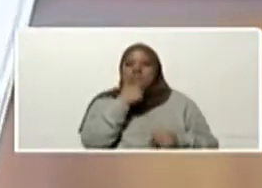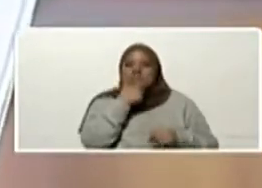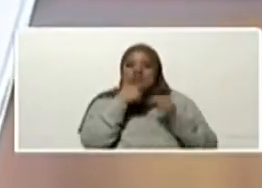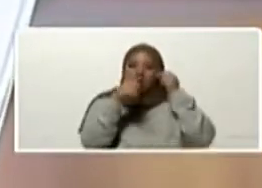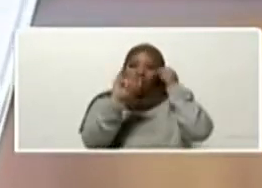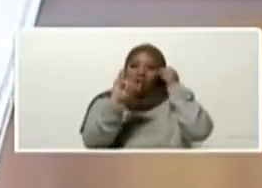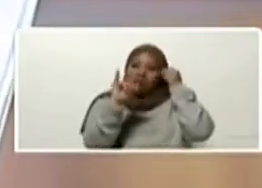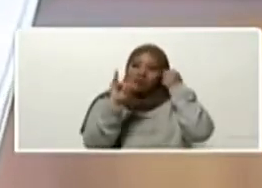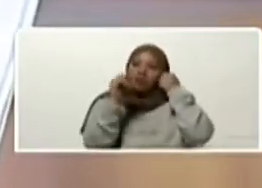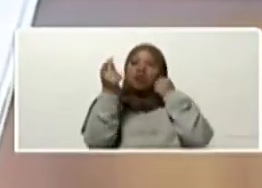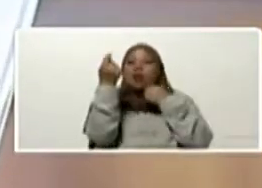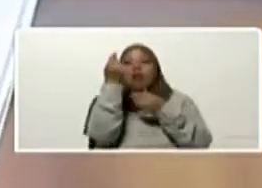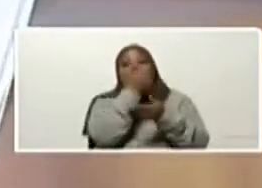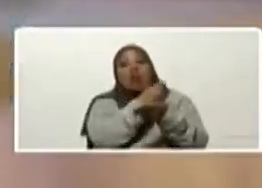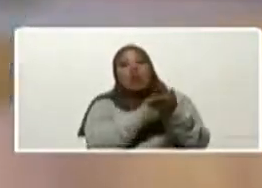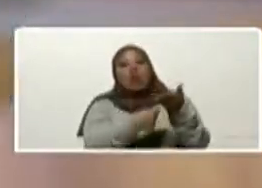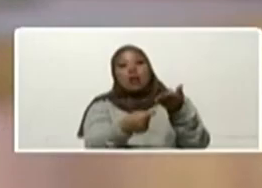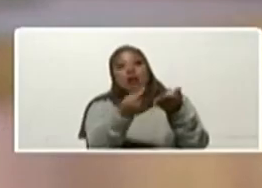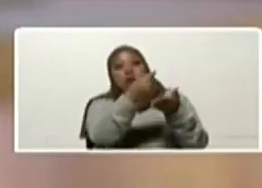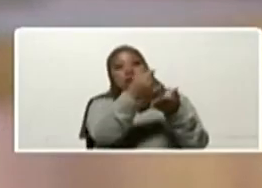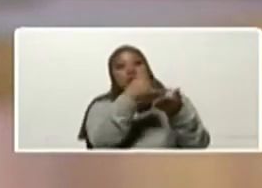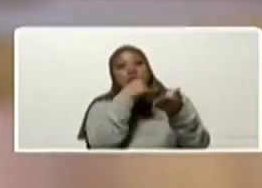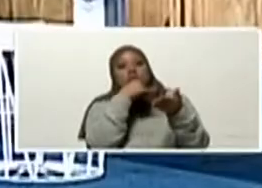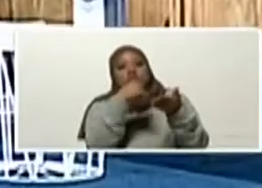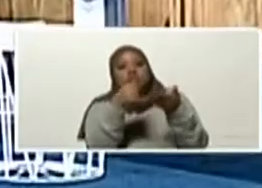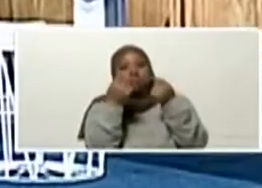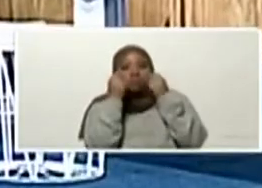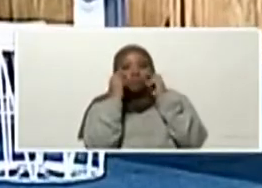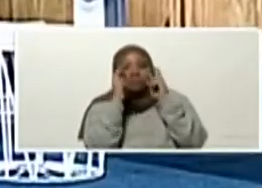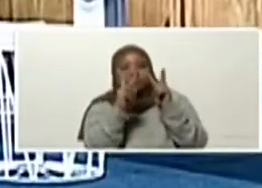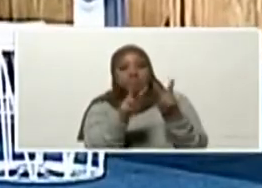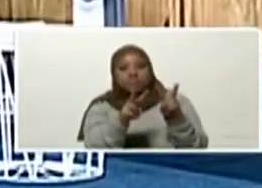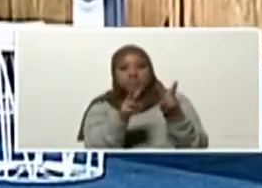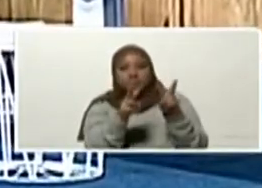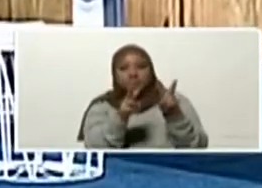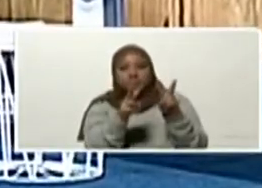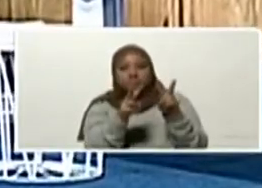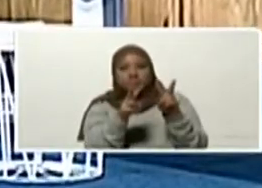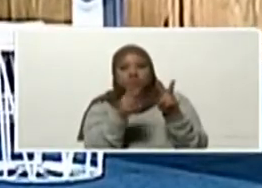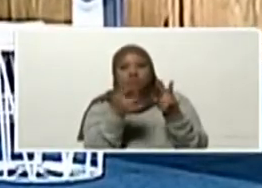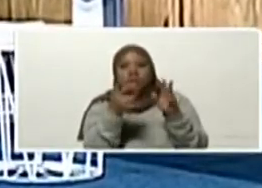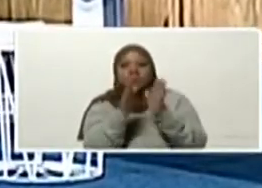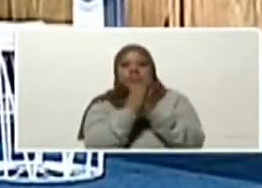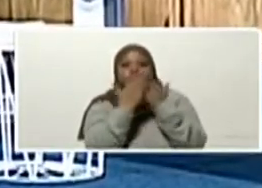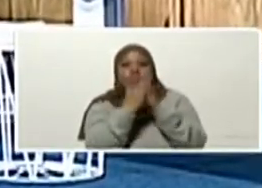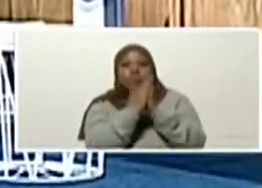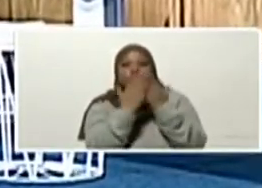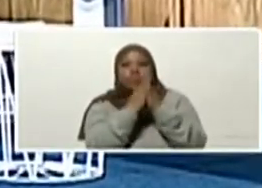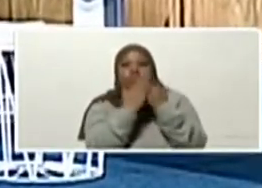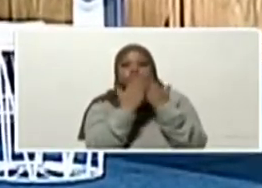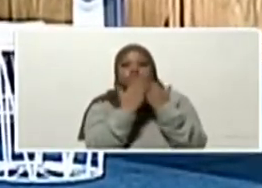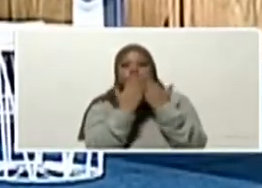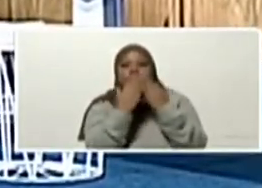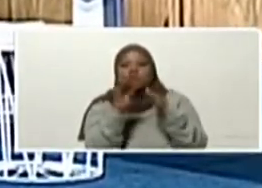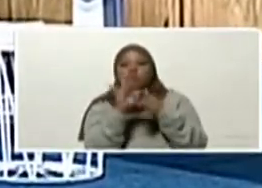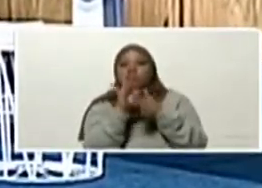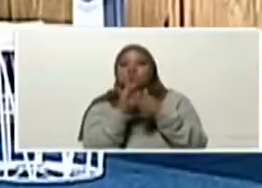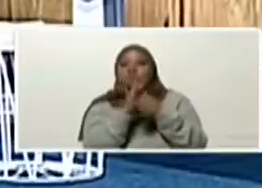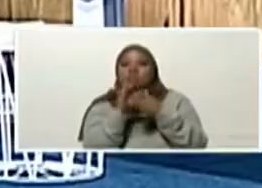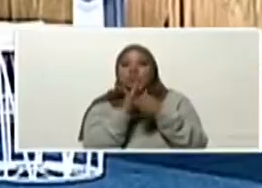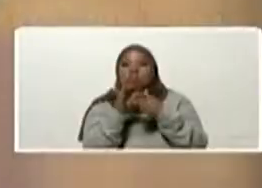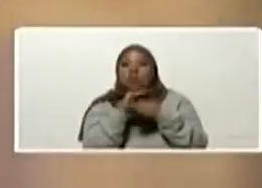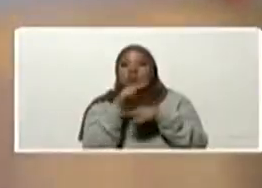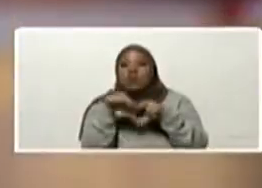turpial de Ángel Estrada. Y un libro, manual de funcionamiento